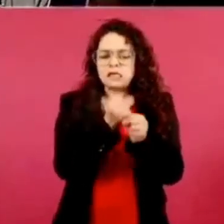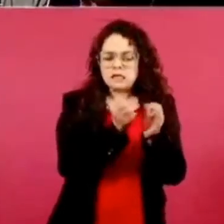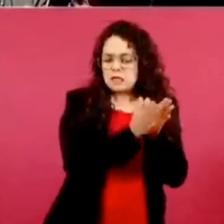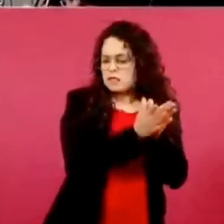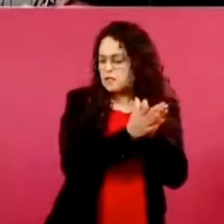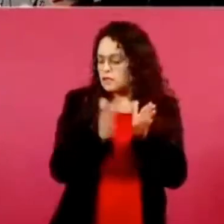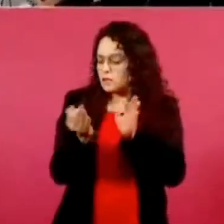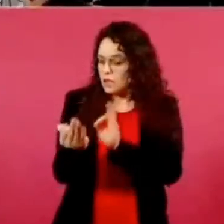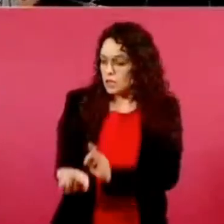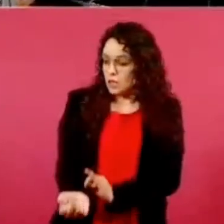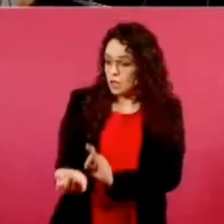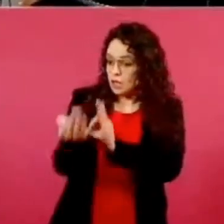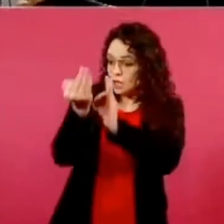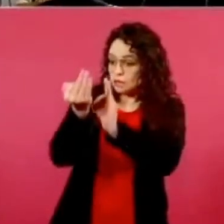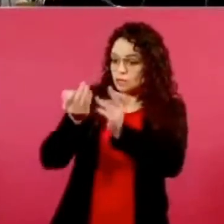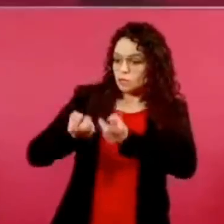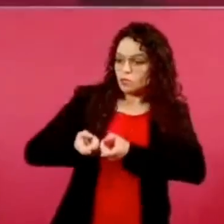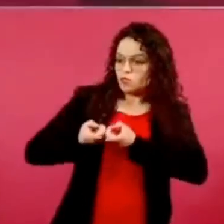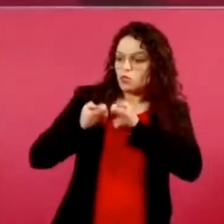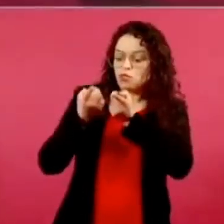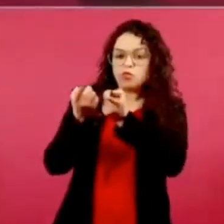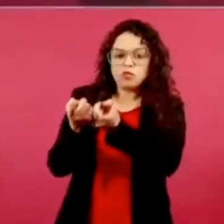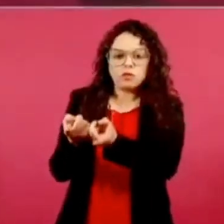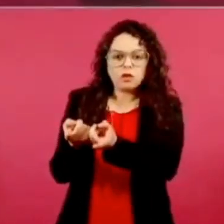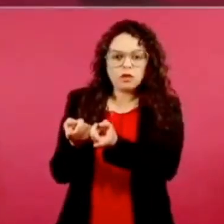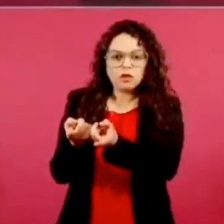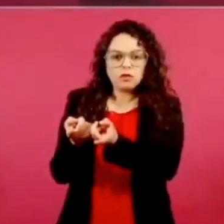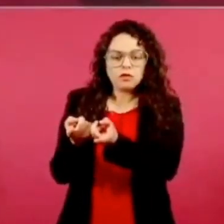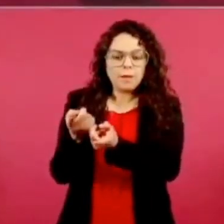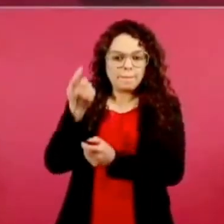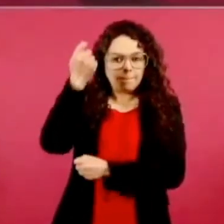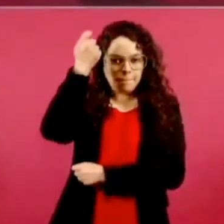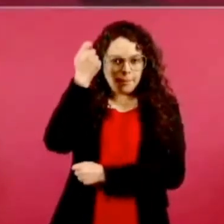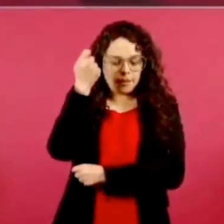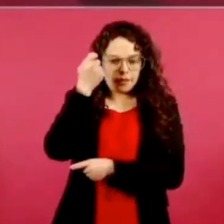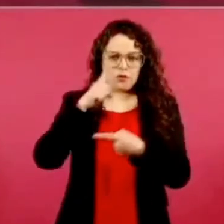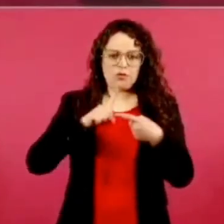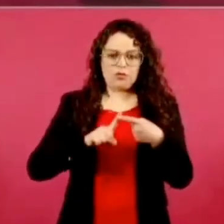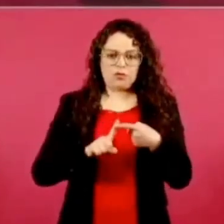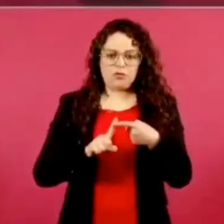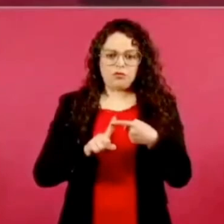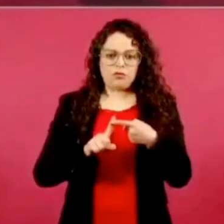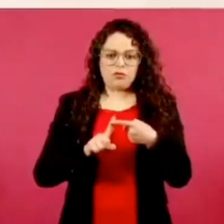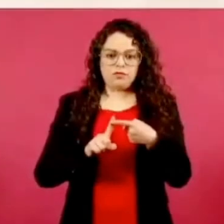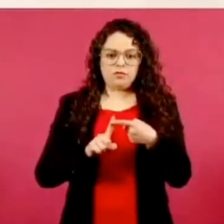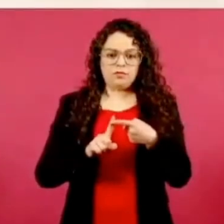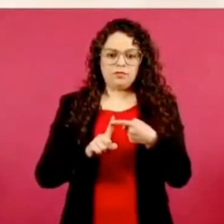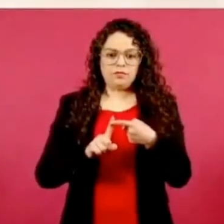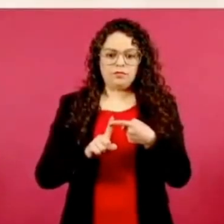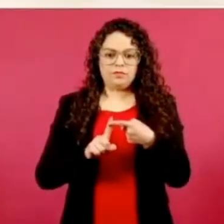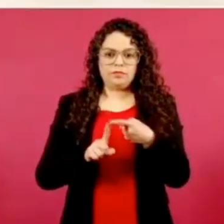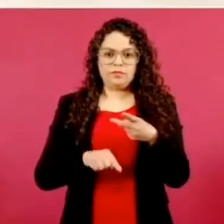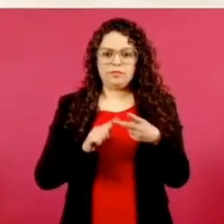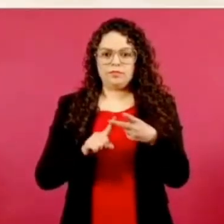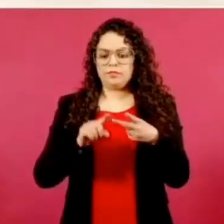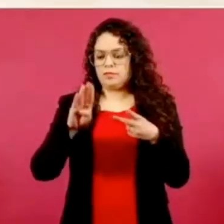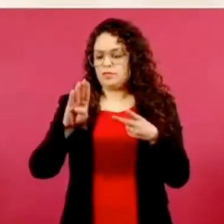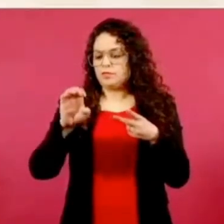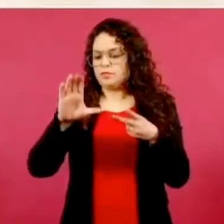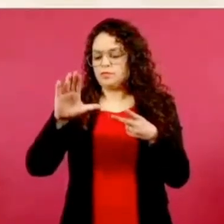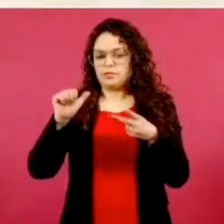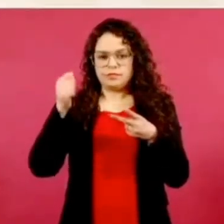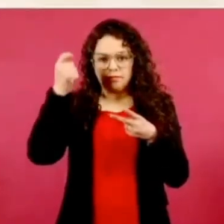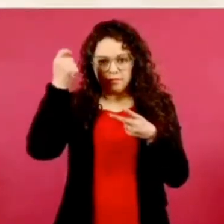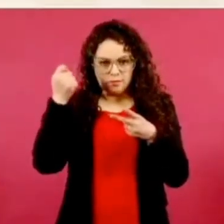directa, en pensiones, en becas, en apoyo